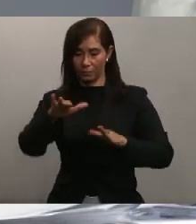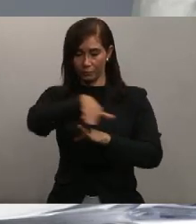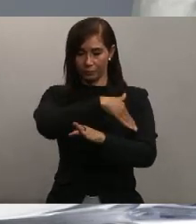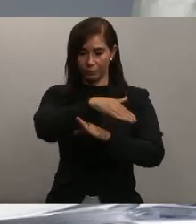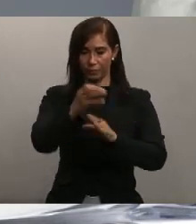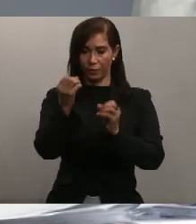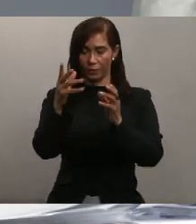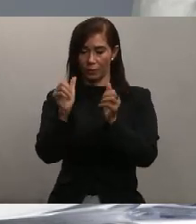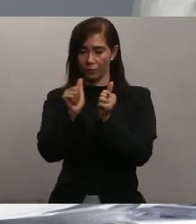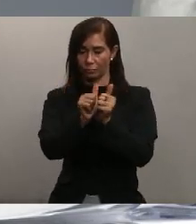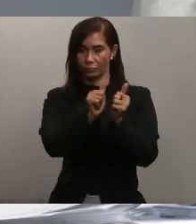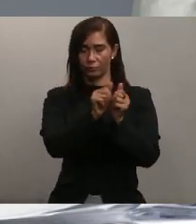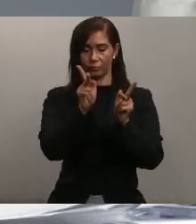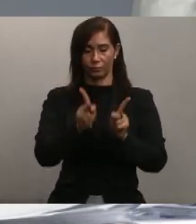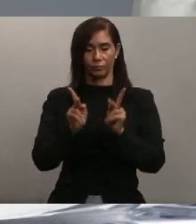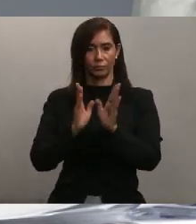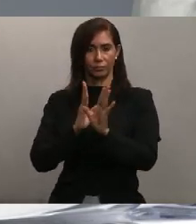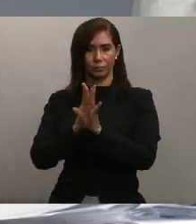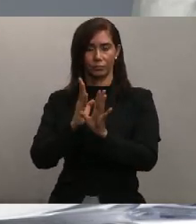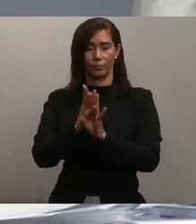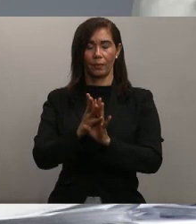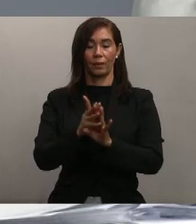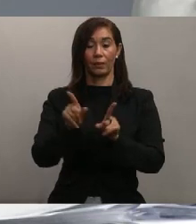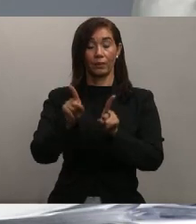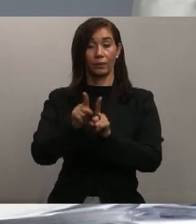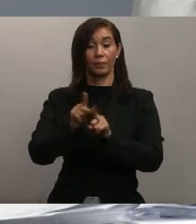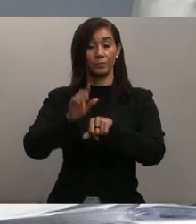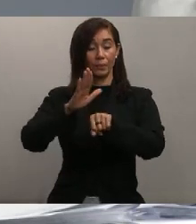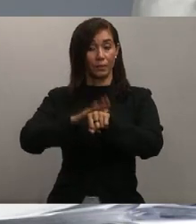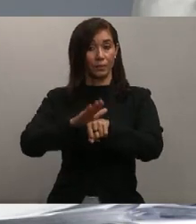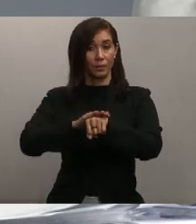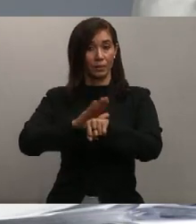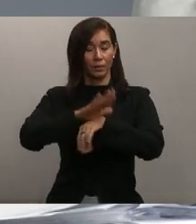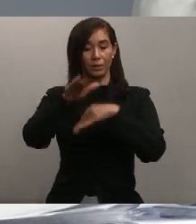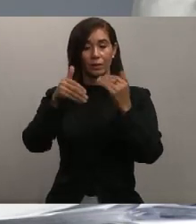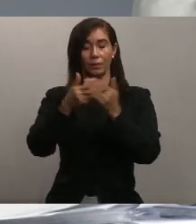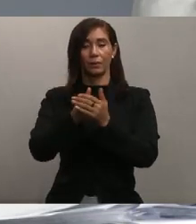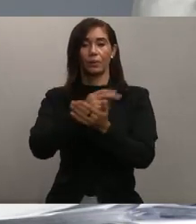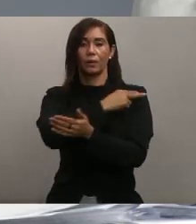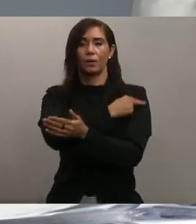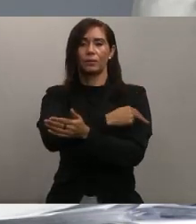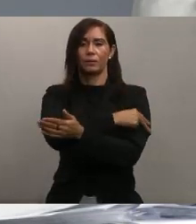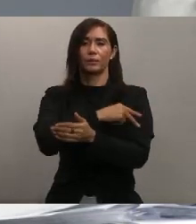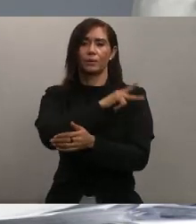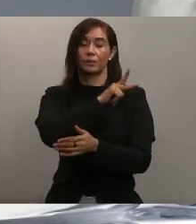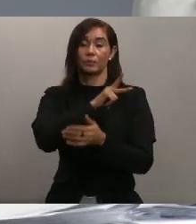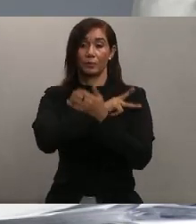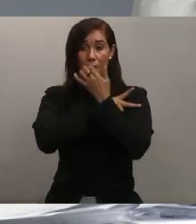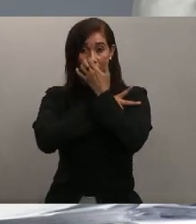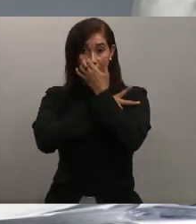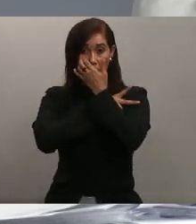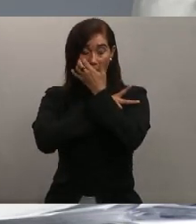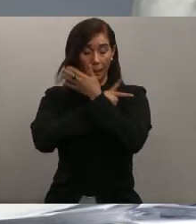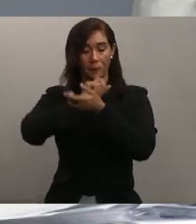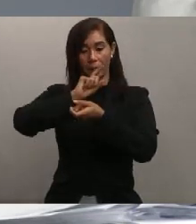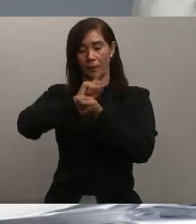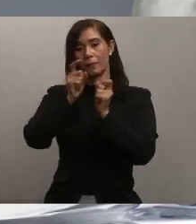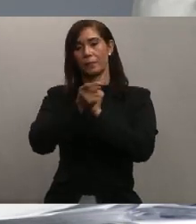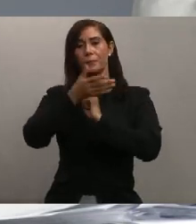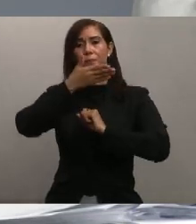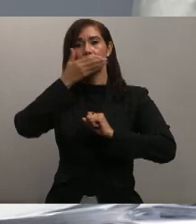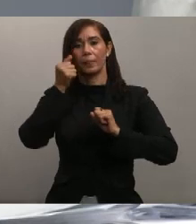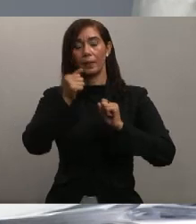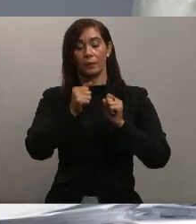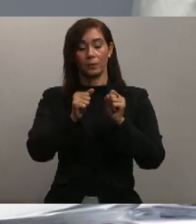personas. Igualmente, el llamado a las clínicas y hospitales a mejorar el